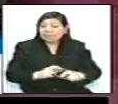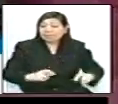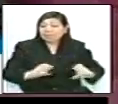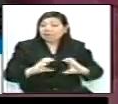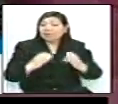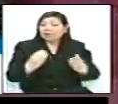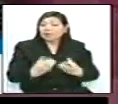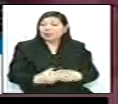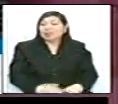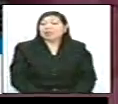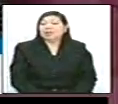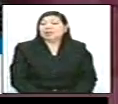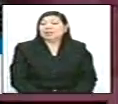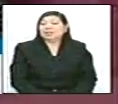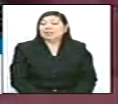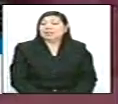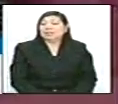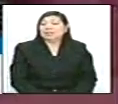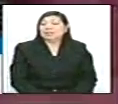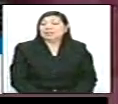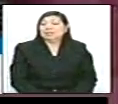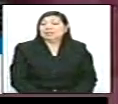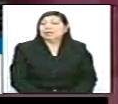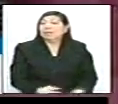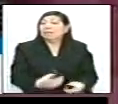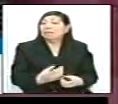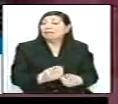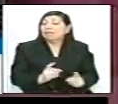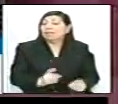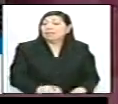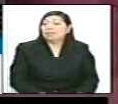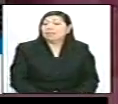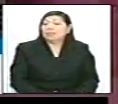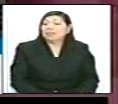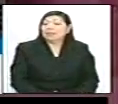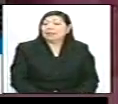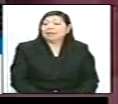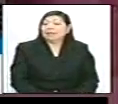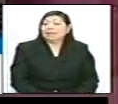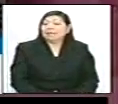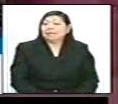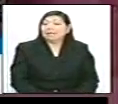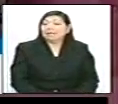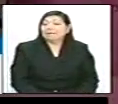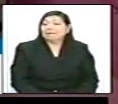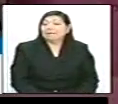del Congreso. Señores congresistas, en democracia... No, presidenta, ese es...